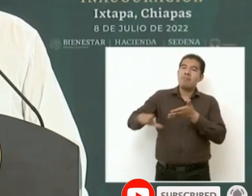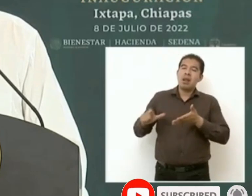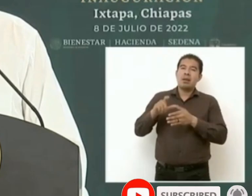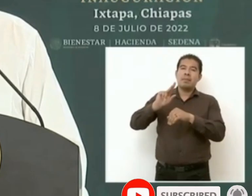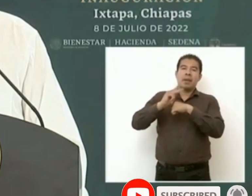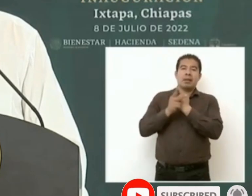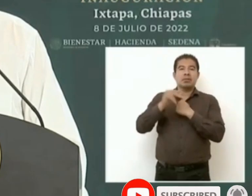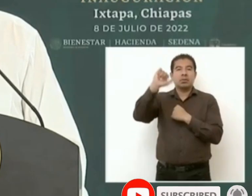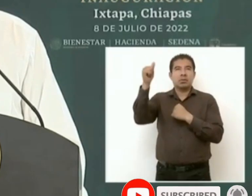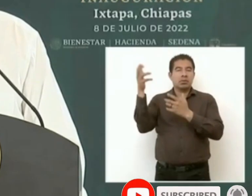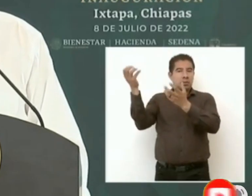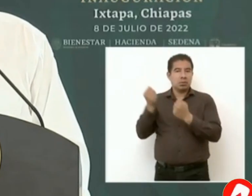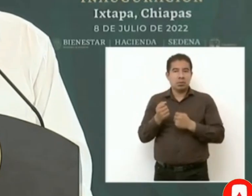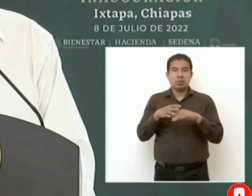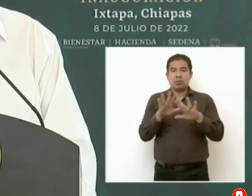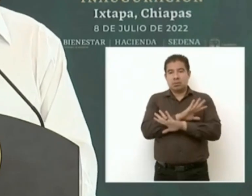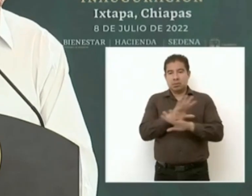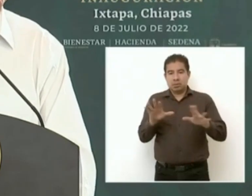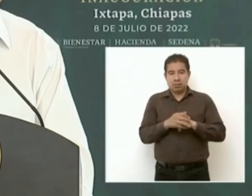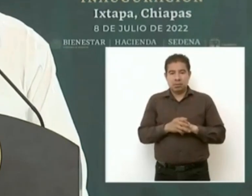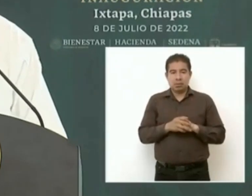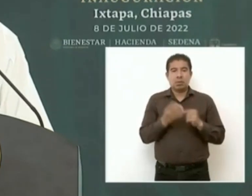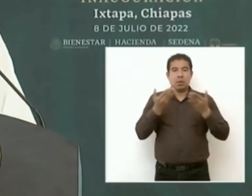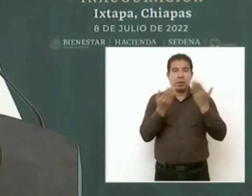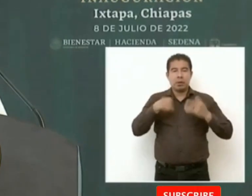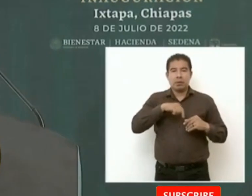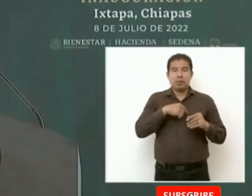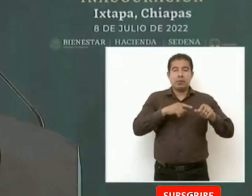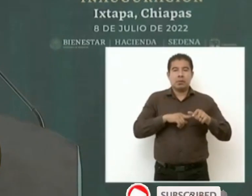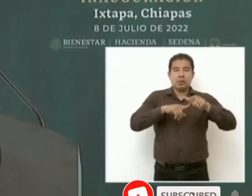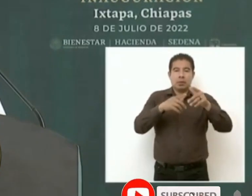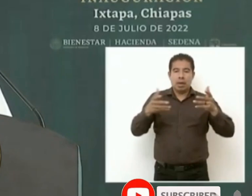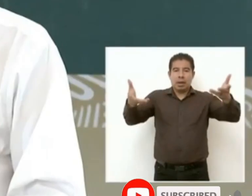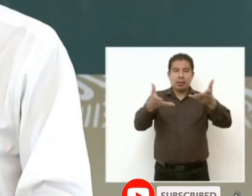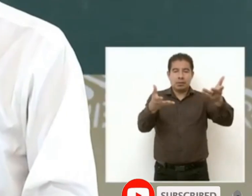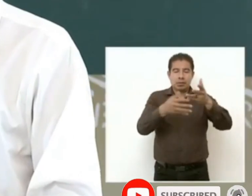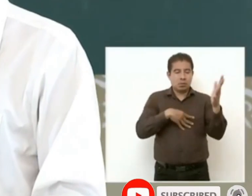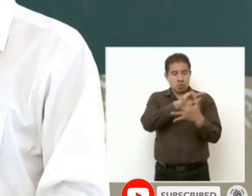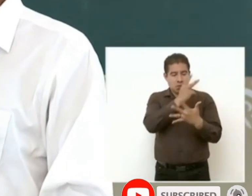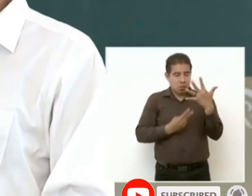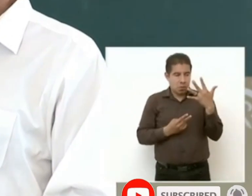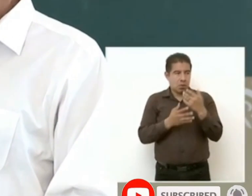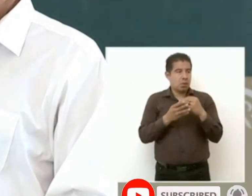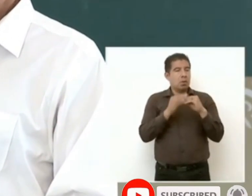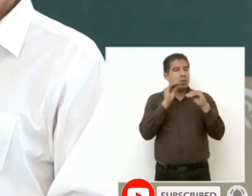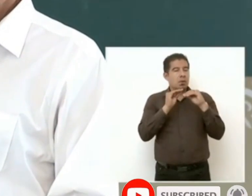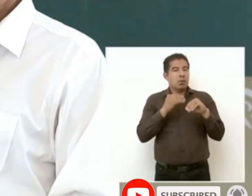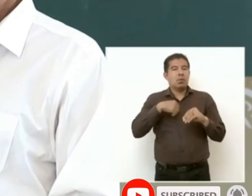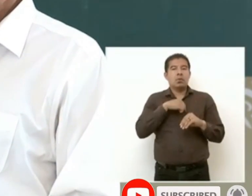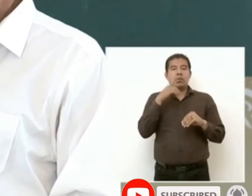extranjero. Por eso ahora estamos impulsando un plan para